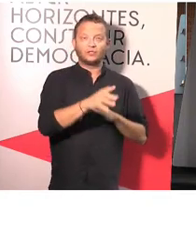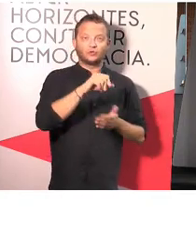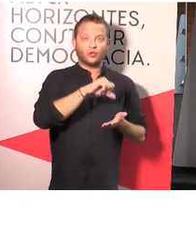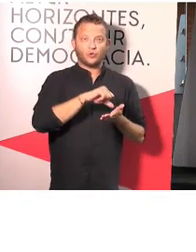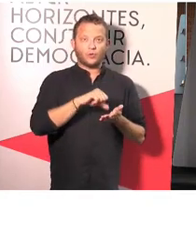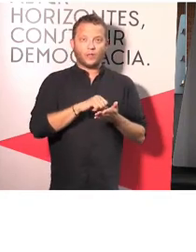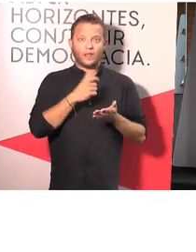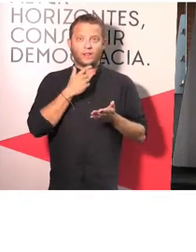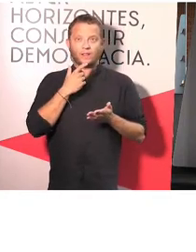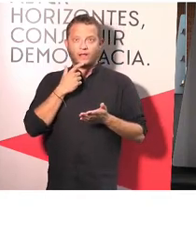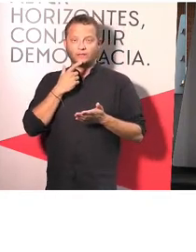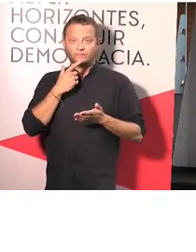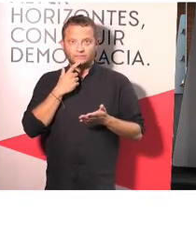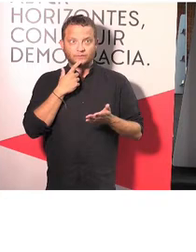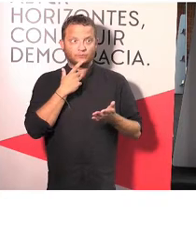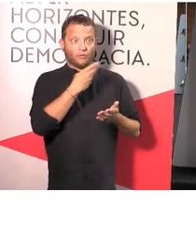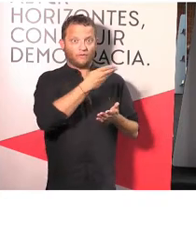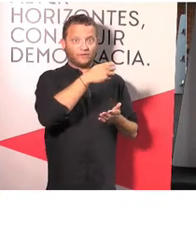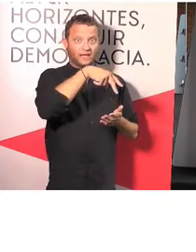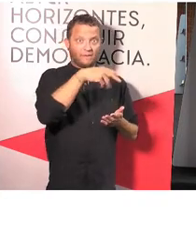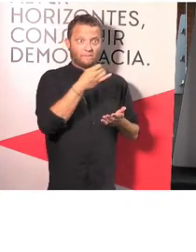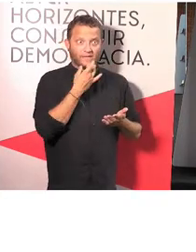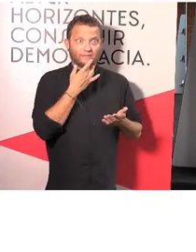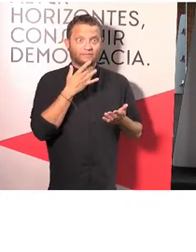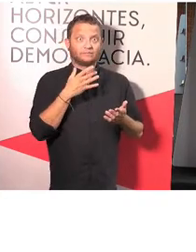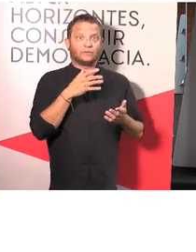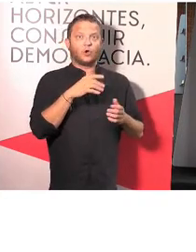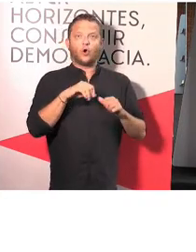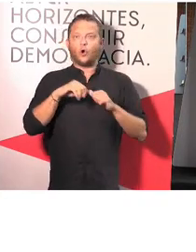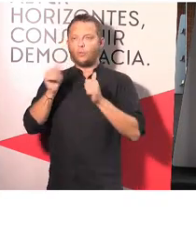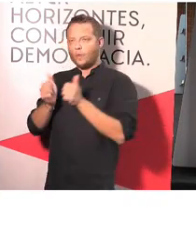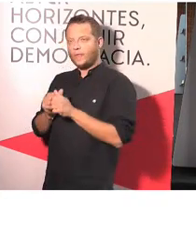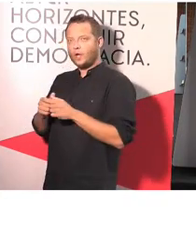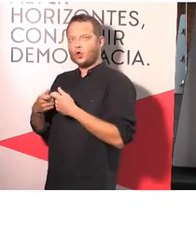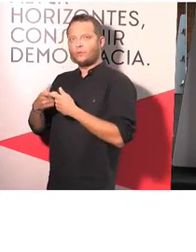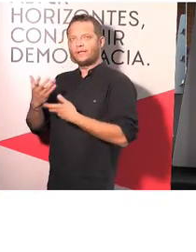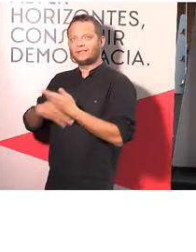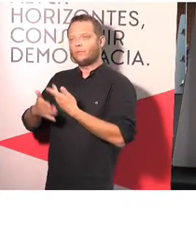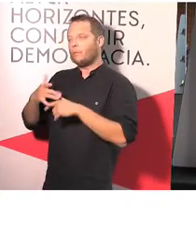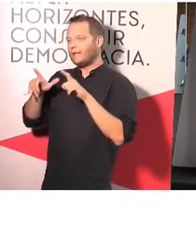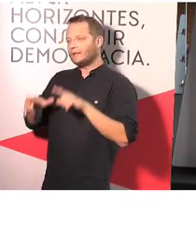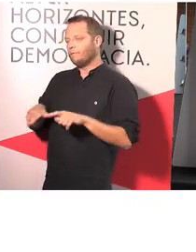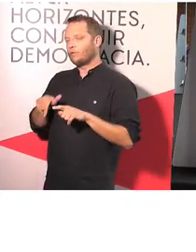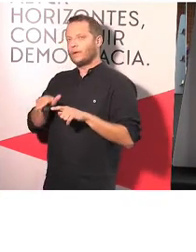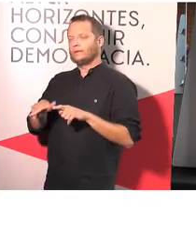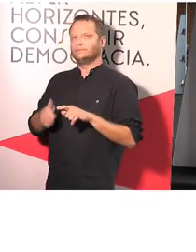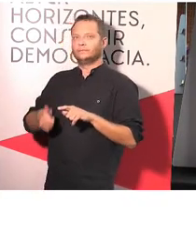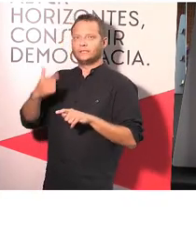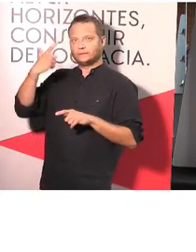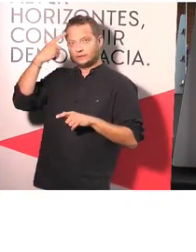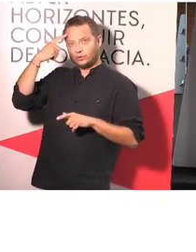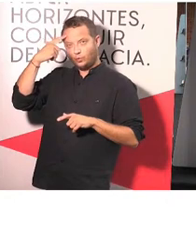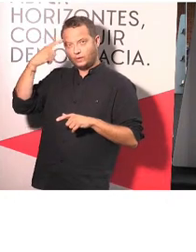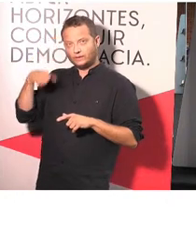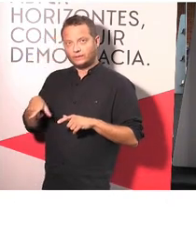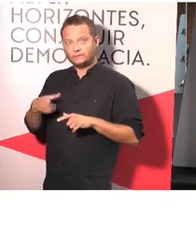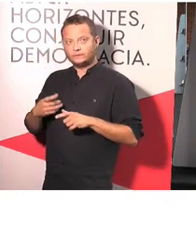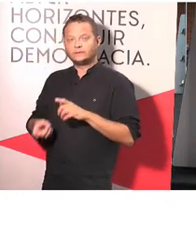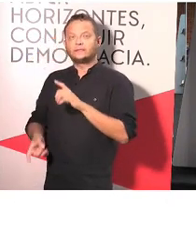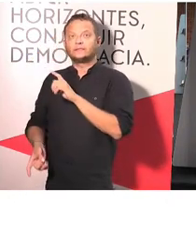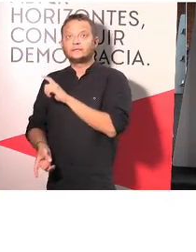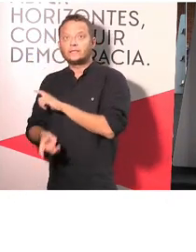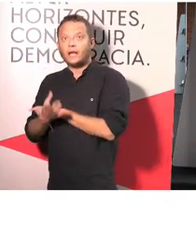con la gentrificación que genera Airbnb, que un modelo de cooperativismo de plataforma que sí que tiene en cuenta, pues, es sostenible